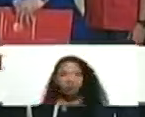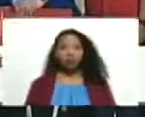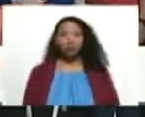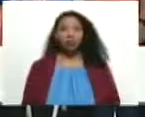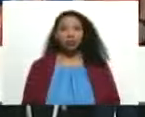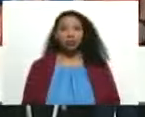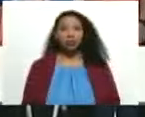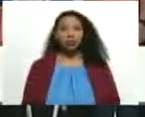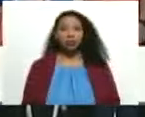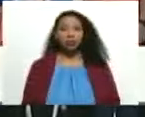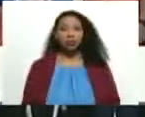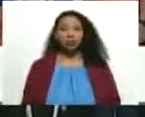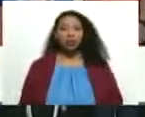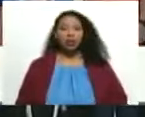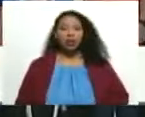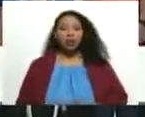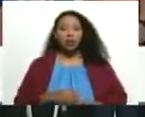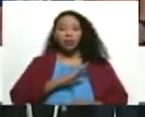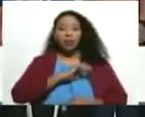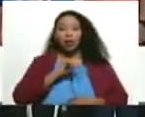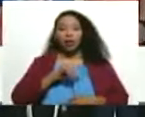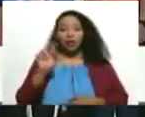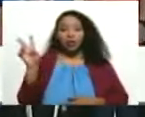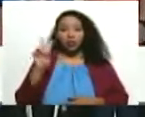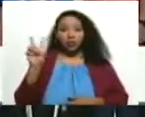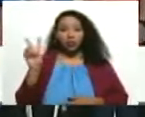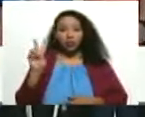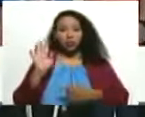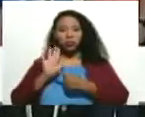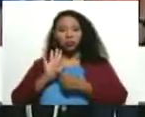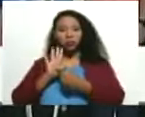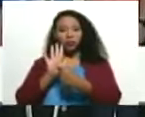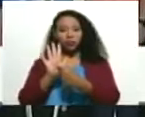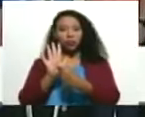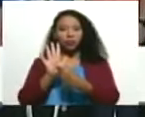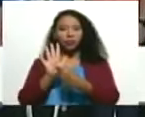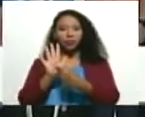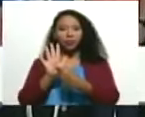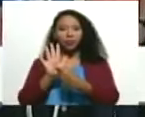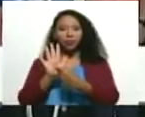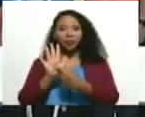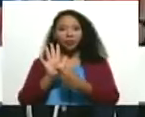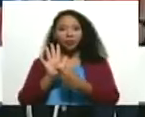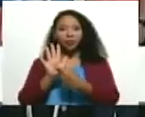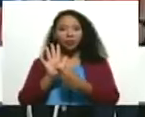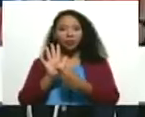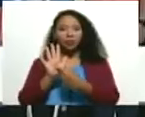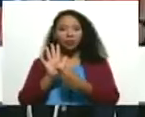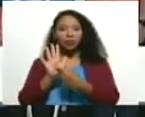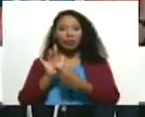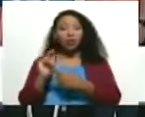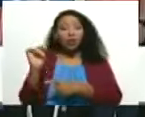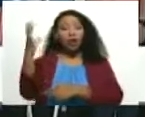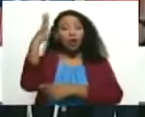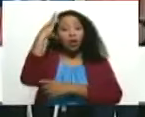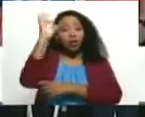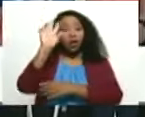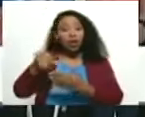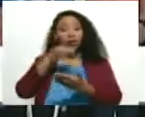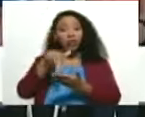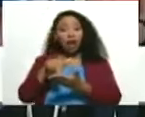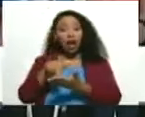Bolivariana de Venezuela, para presentarle al Consejo Nacional